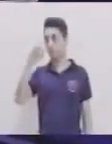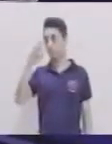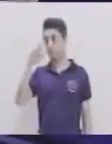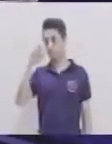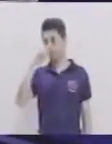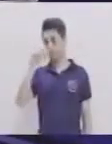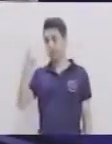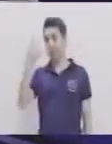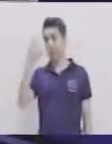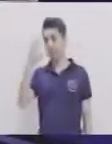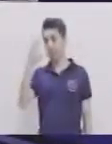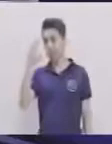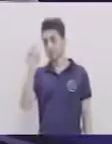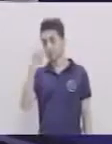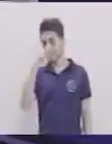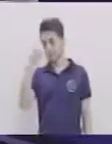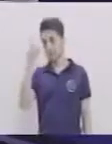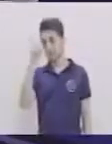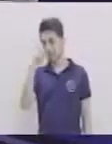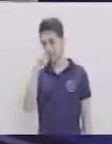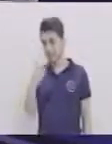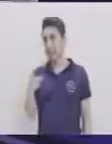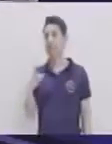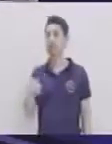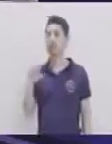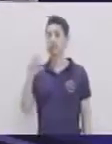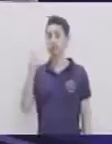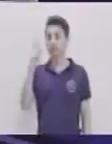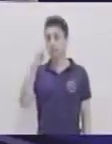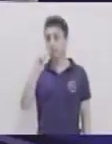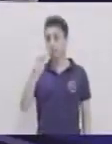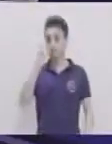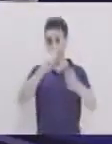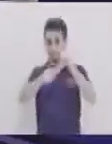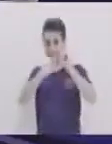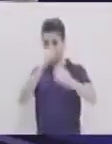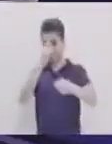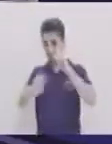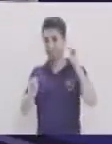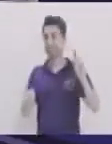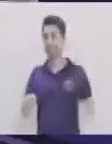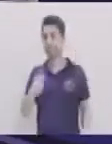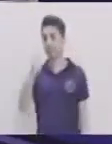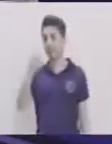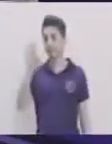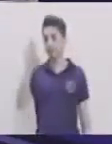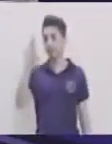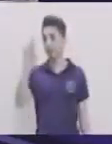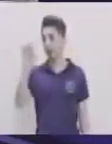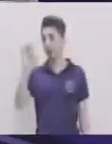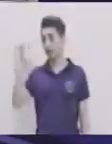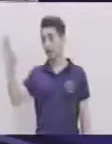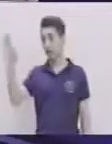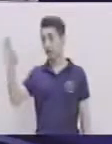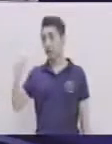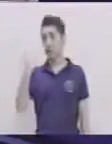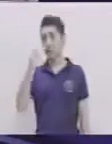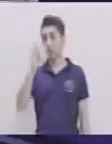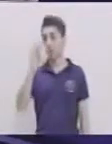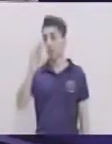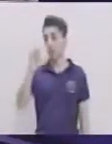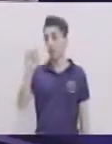sarasponda, retetet. Sarasponda, sarasponda, sarasponda, retetet.